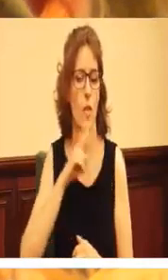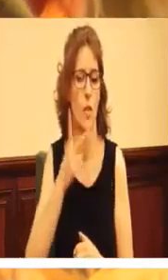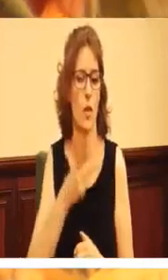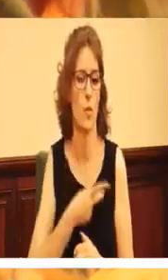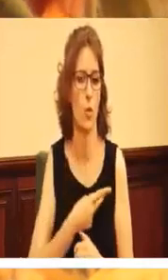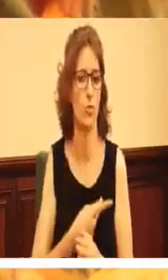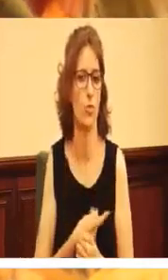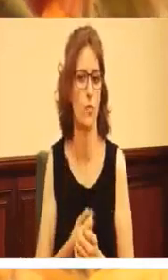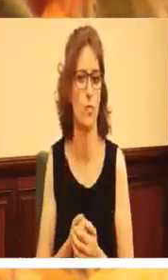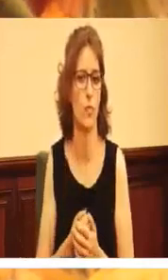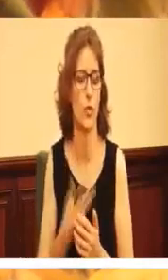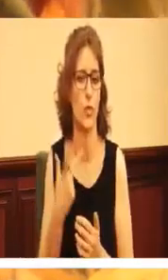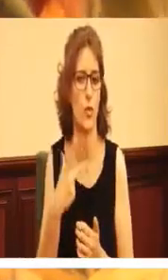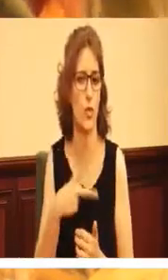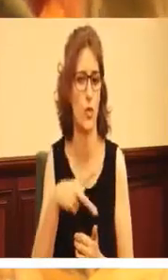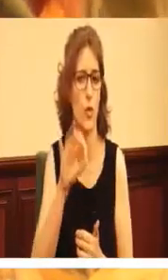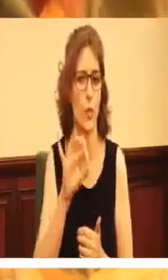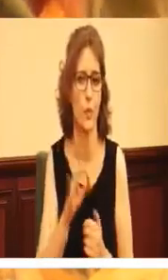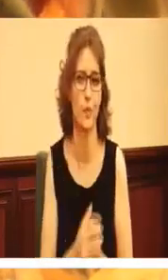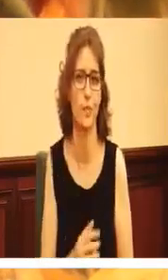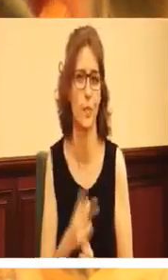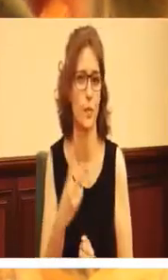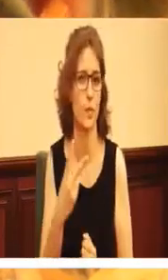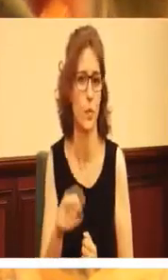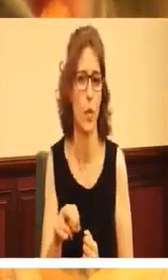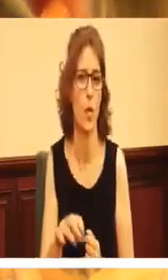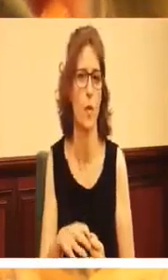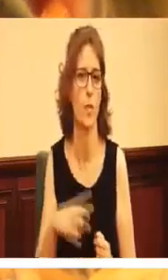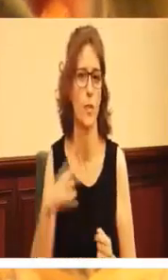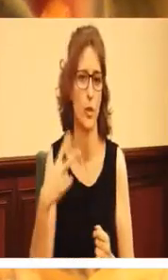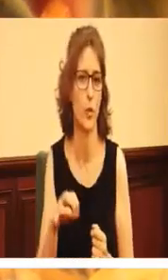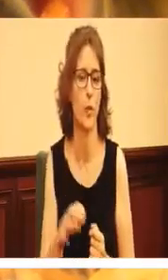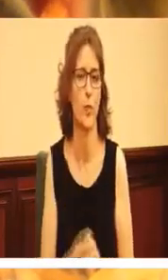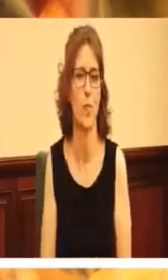de Vox. No, no y no.